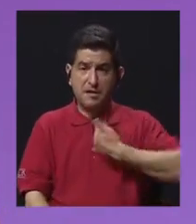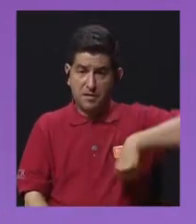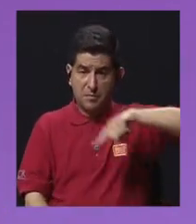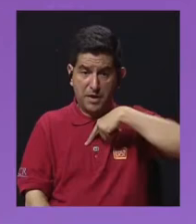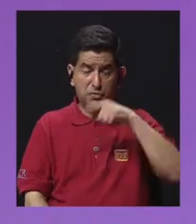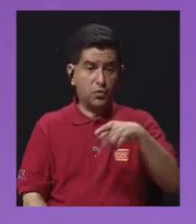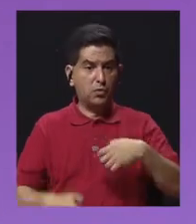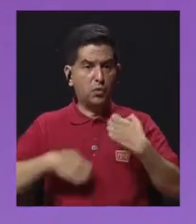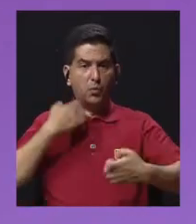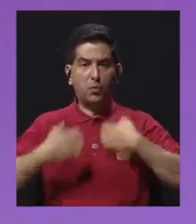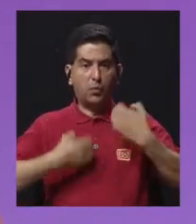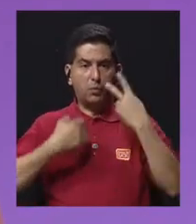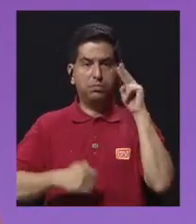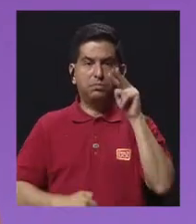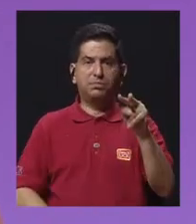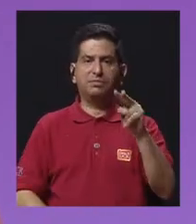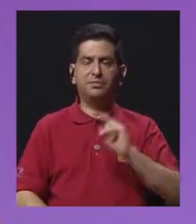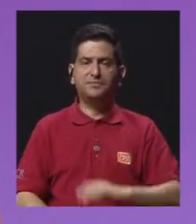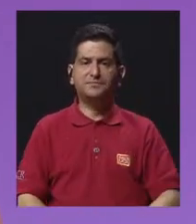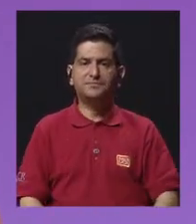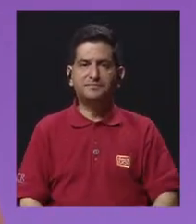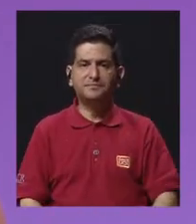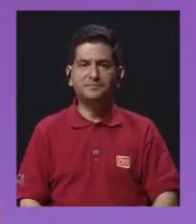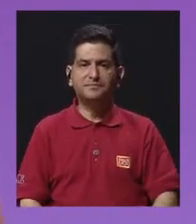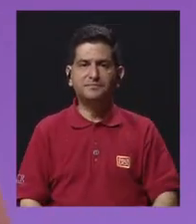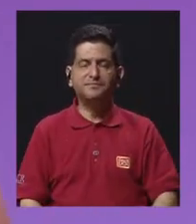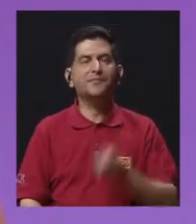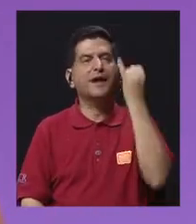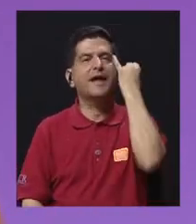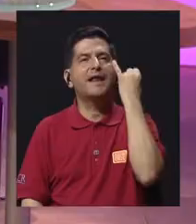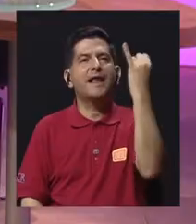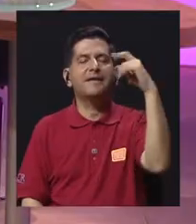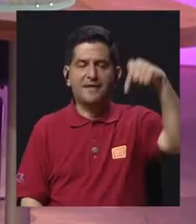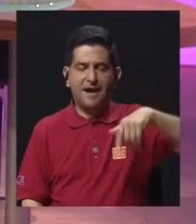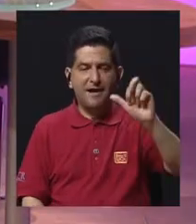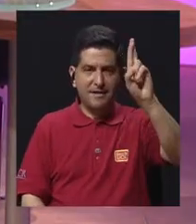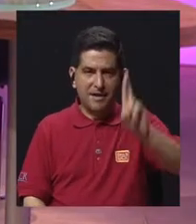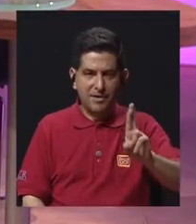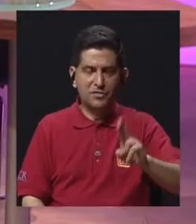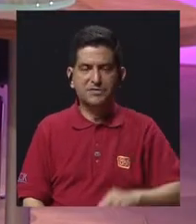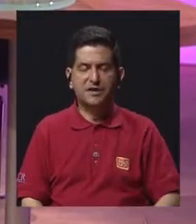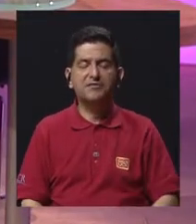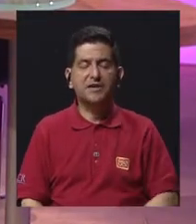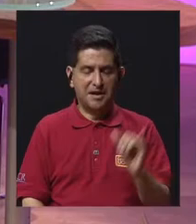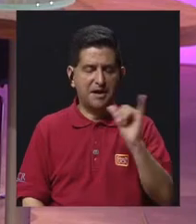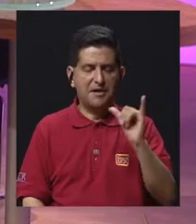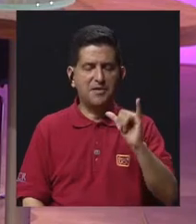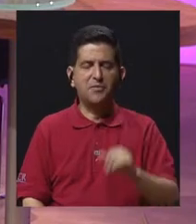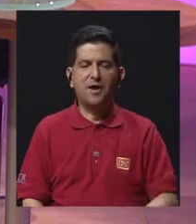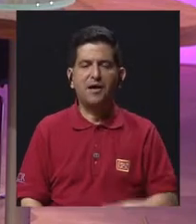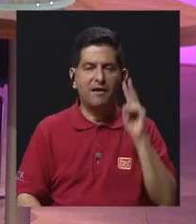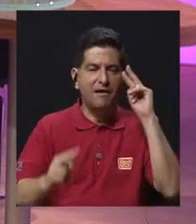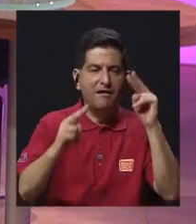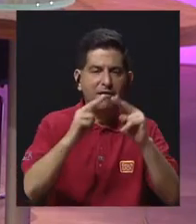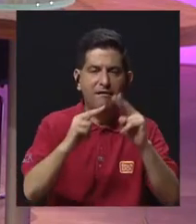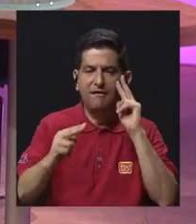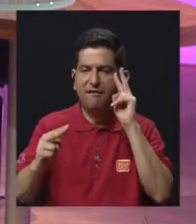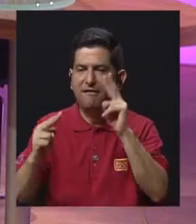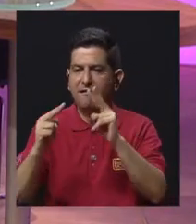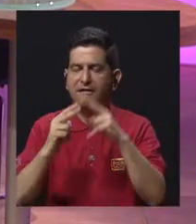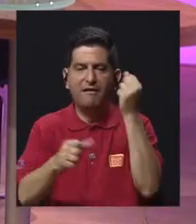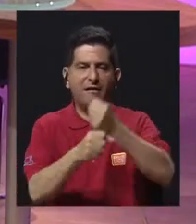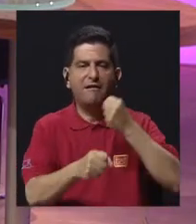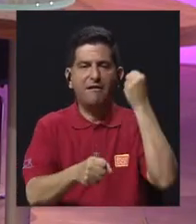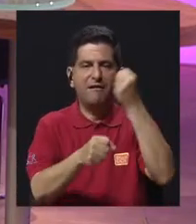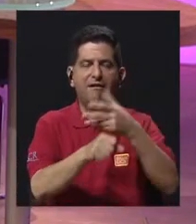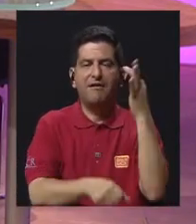muy emocionante ver esto. Y la idea de estar aquí en Costa Rica era eso también, conocer cómo trabajaban